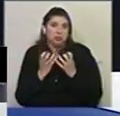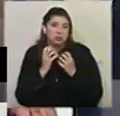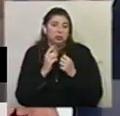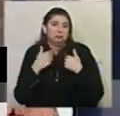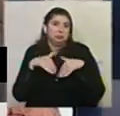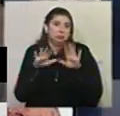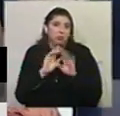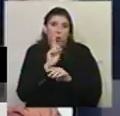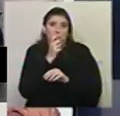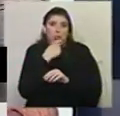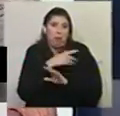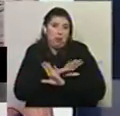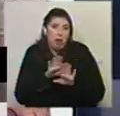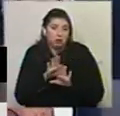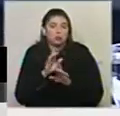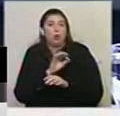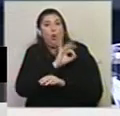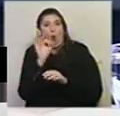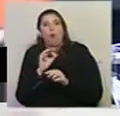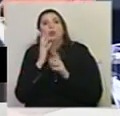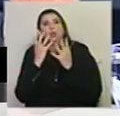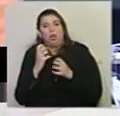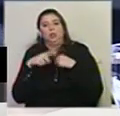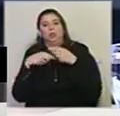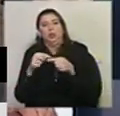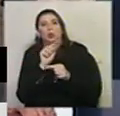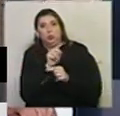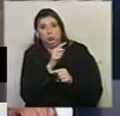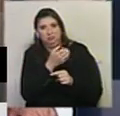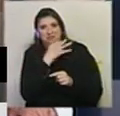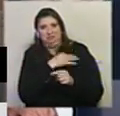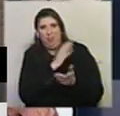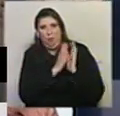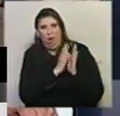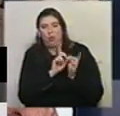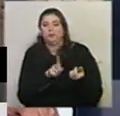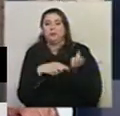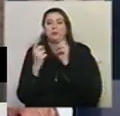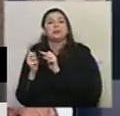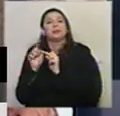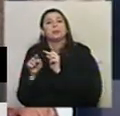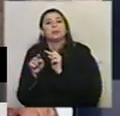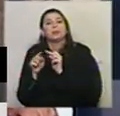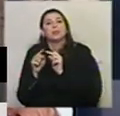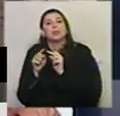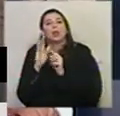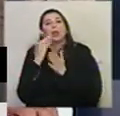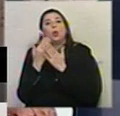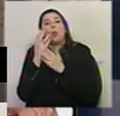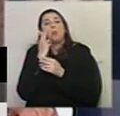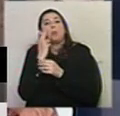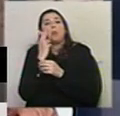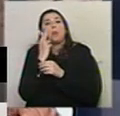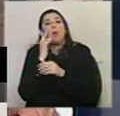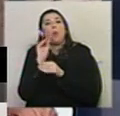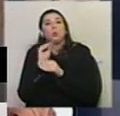¿Doctor? Desde el otro, eso, un abogado, ¿no? Sí, yo creo que eso que planteaste es un problema cultural que nos comprende